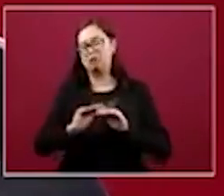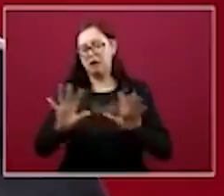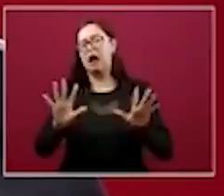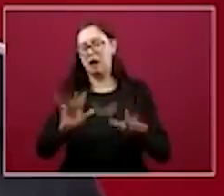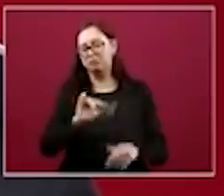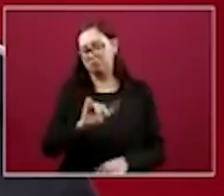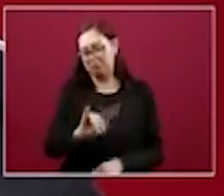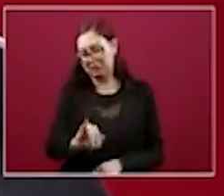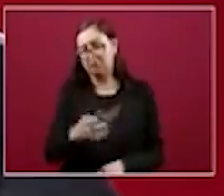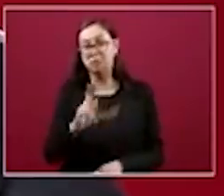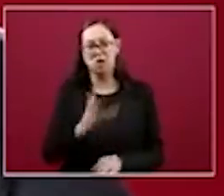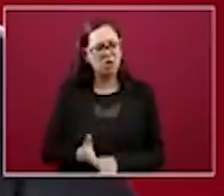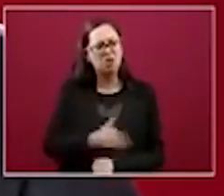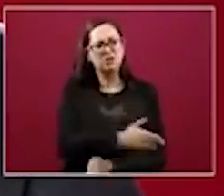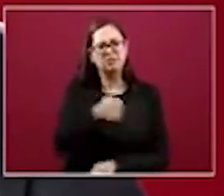pero en el sexenio pasado,